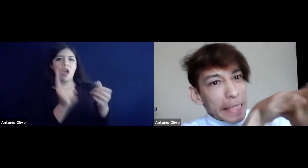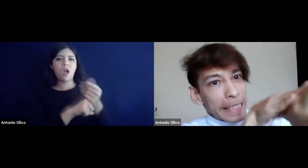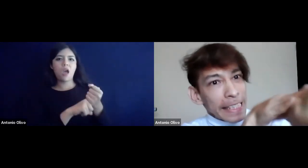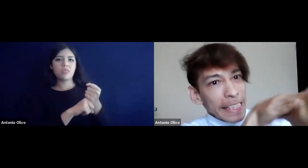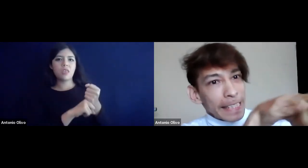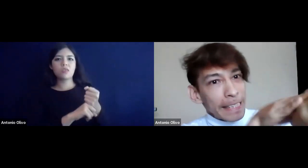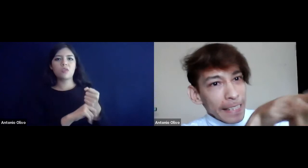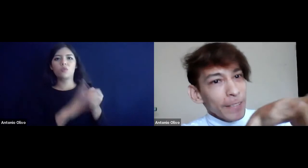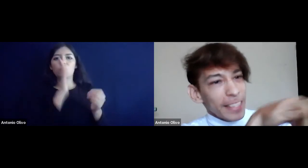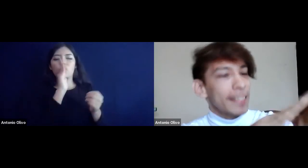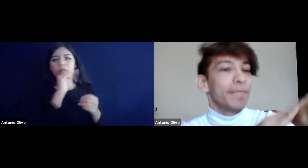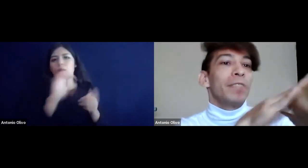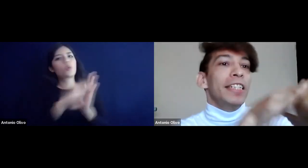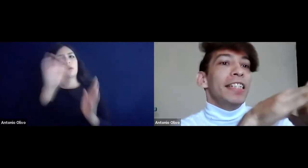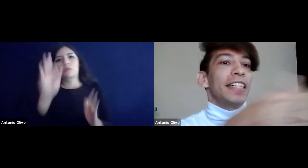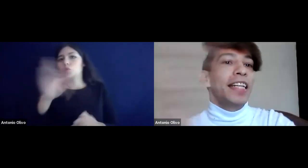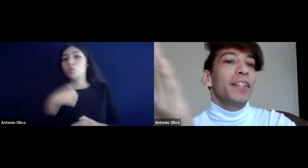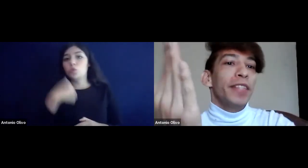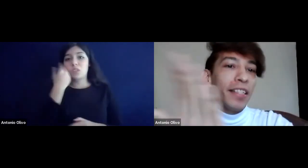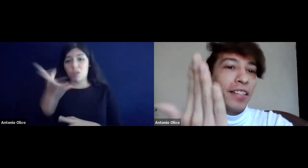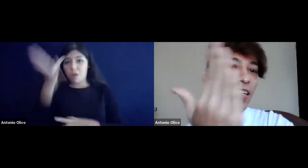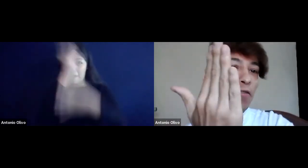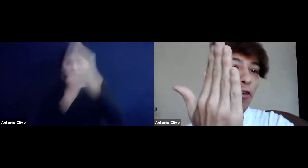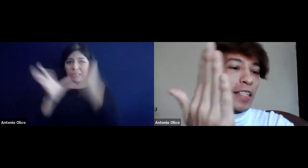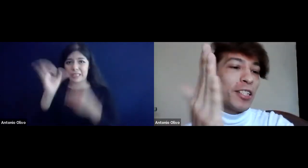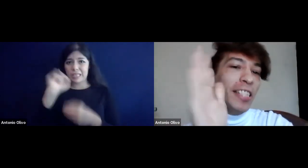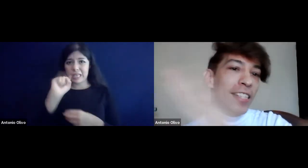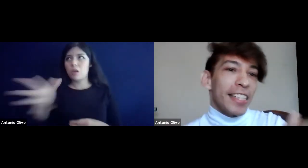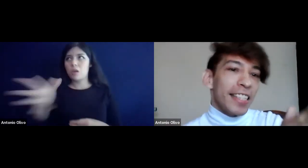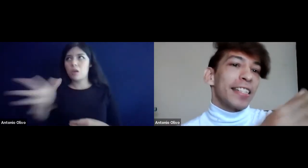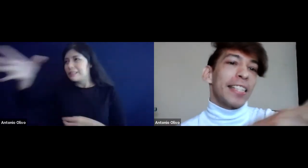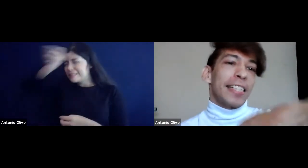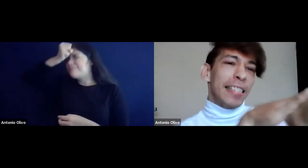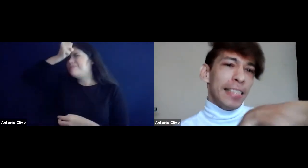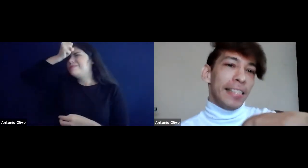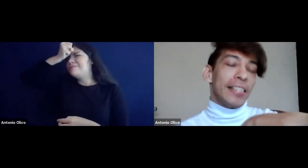que pegarle así, ¿no? Tienes que, así, haz de cuenta que esta es la información y tienes,